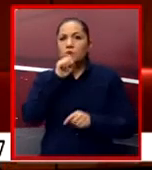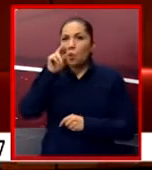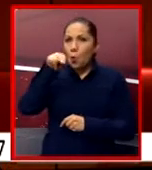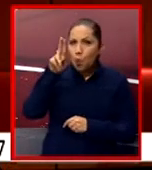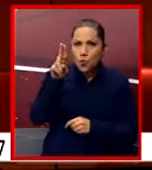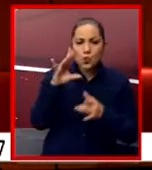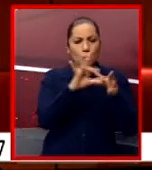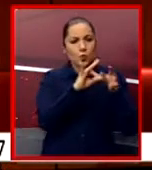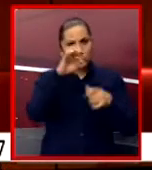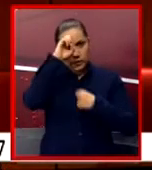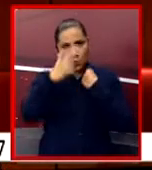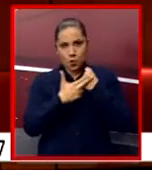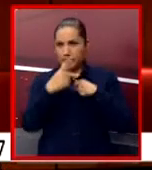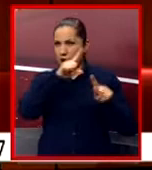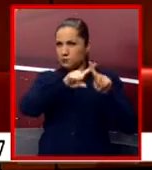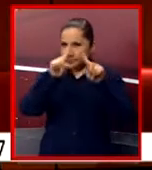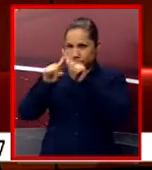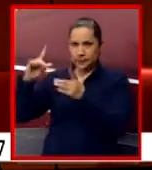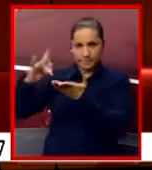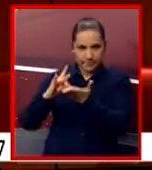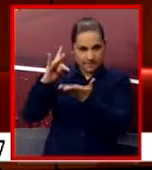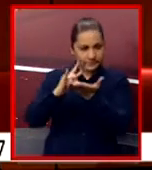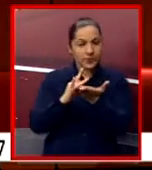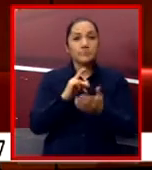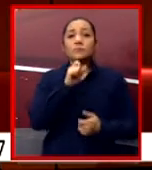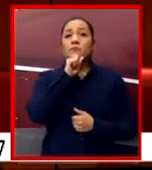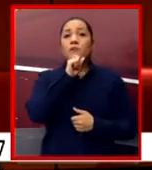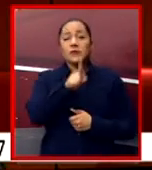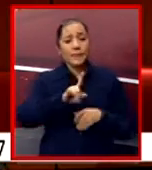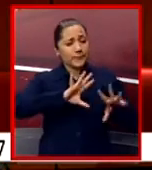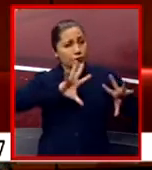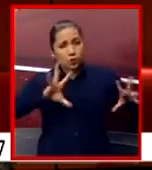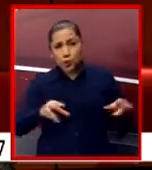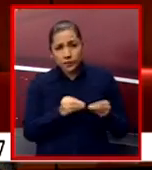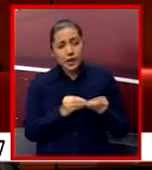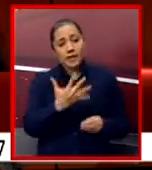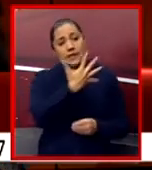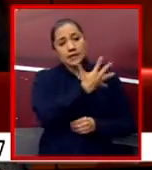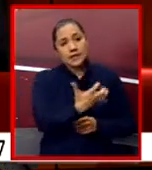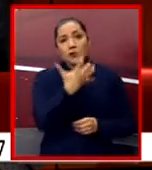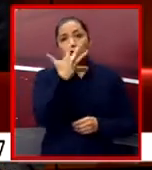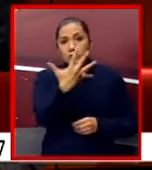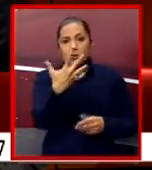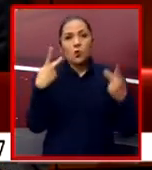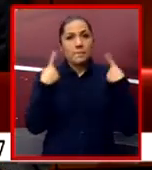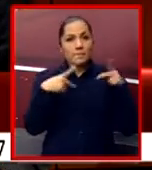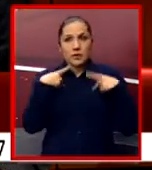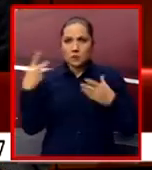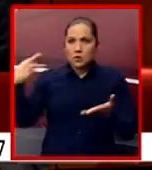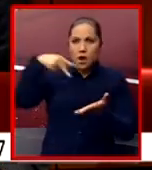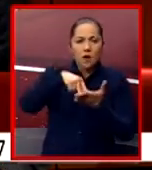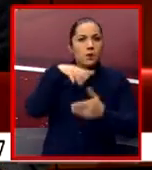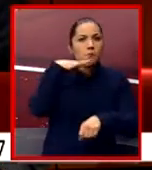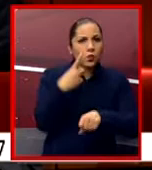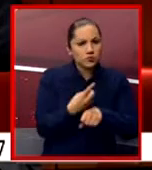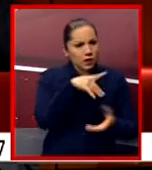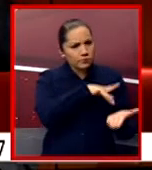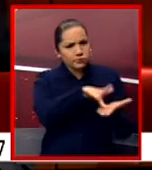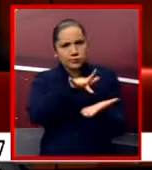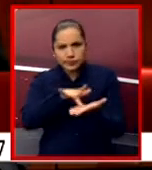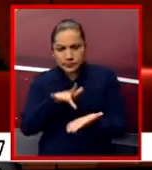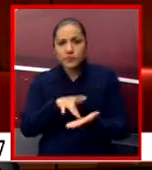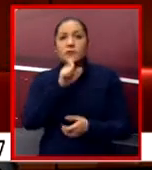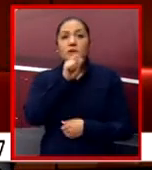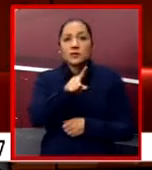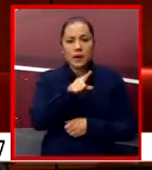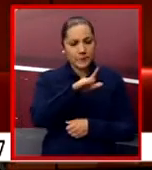Europea. Recibimos en total 505 brigadistas internacionales, 21 unidades